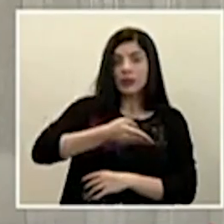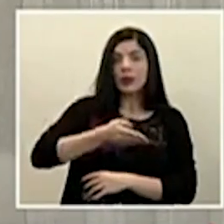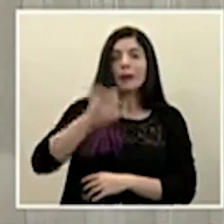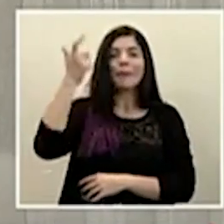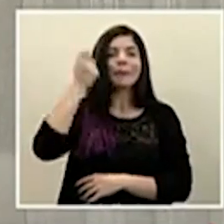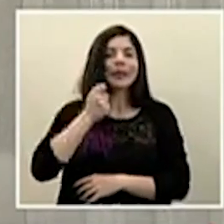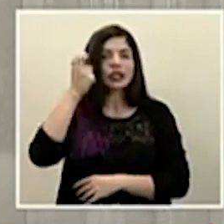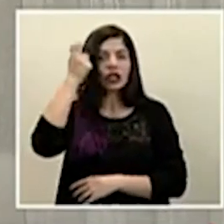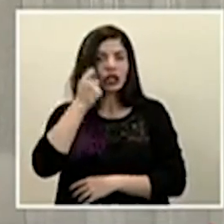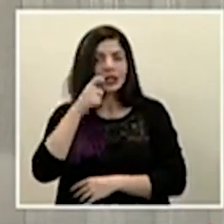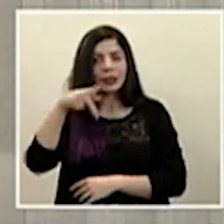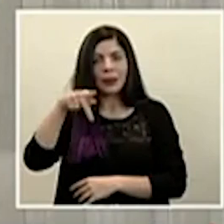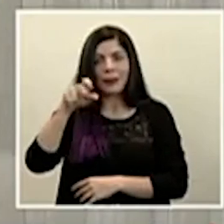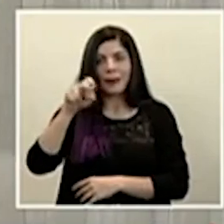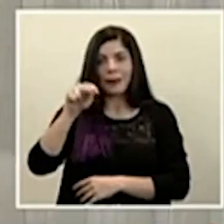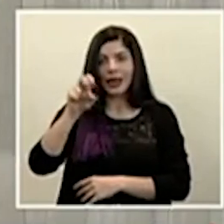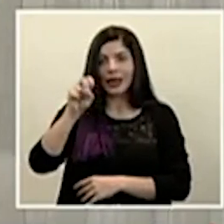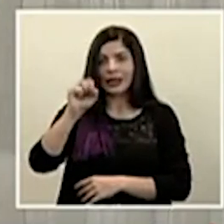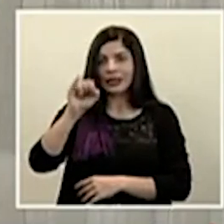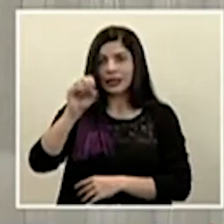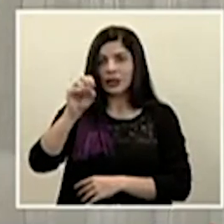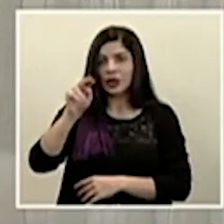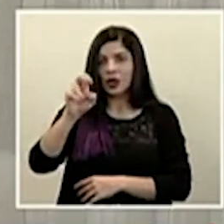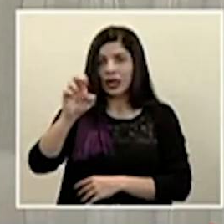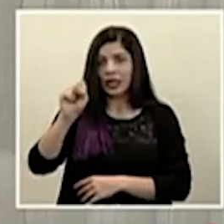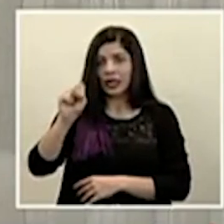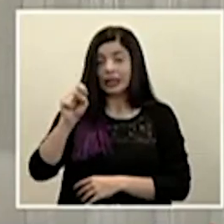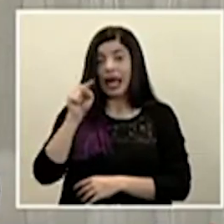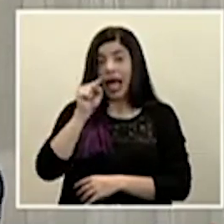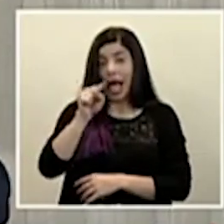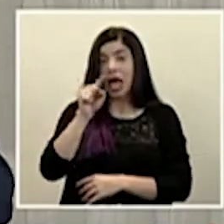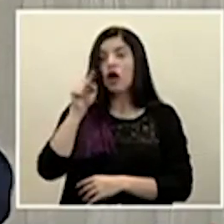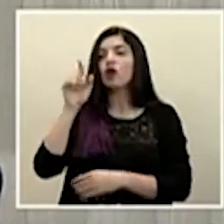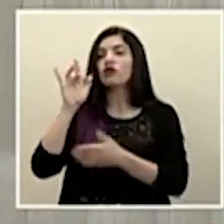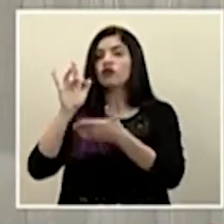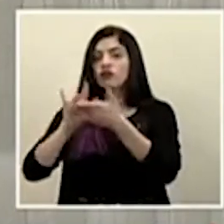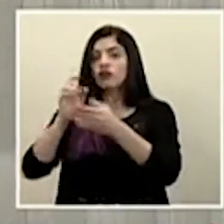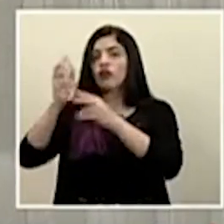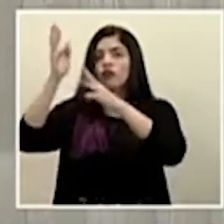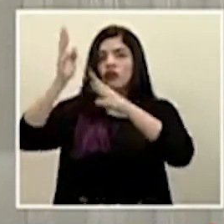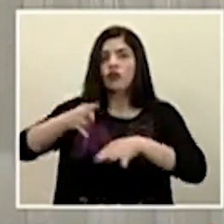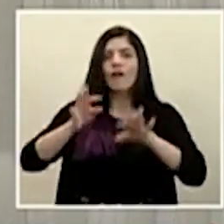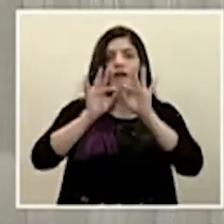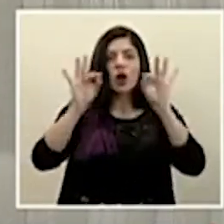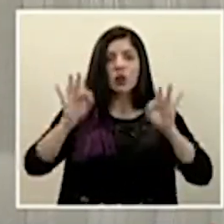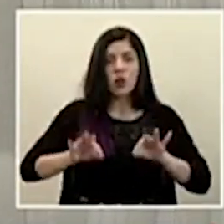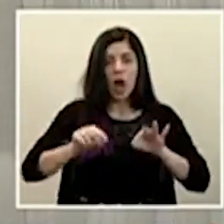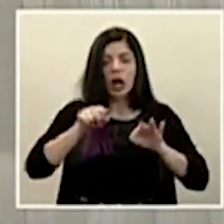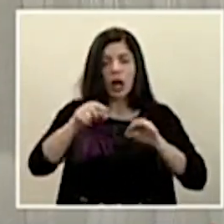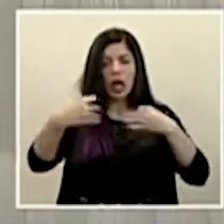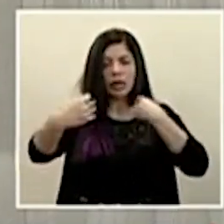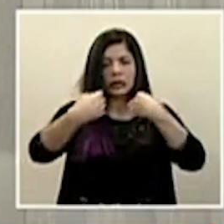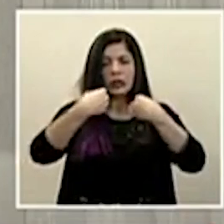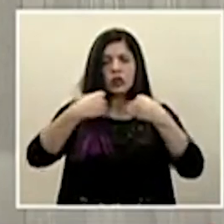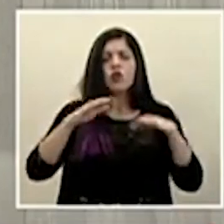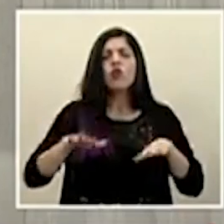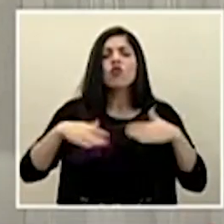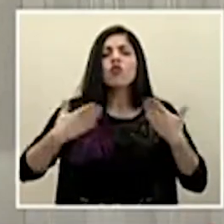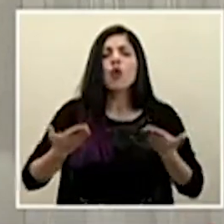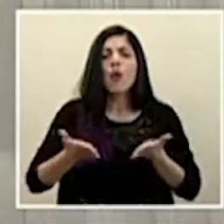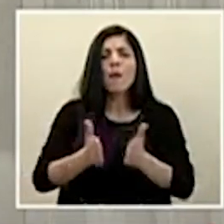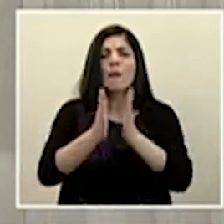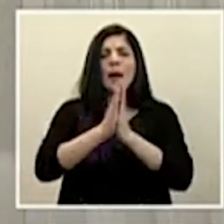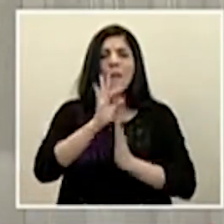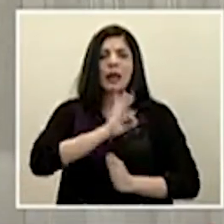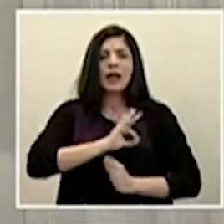www.ccss.sa.cr/pensiones. Y ahí pueden descargar el formulario y hay instrucciones sobre cómo proceder con la solicitud de este beneficio